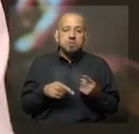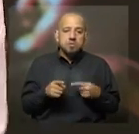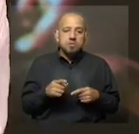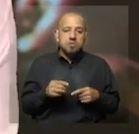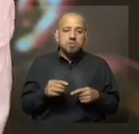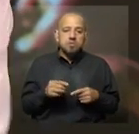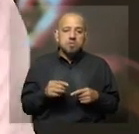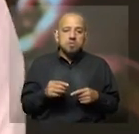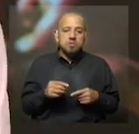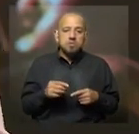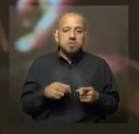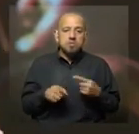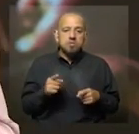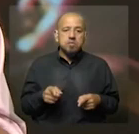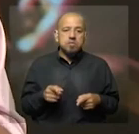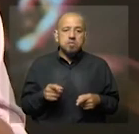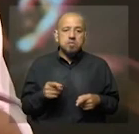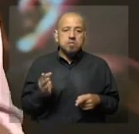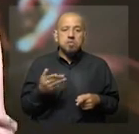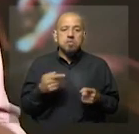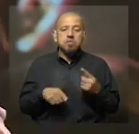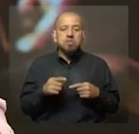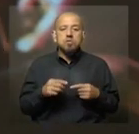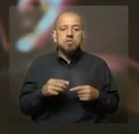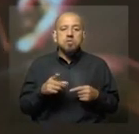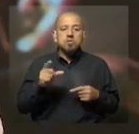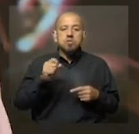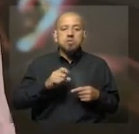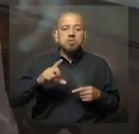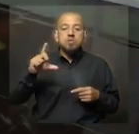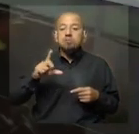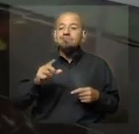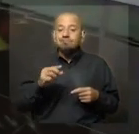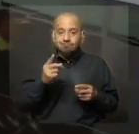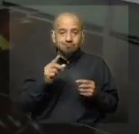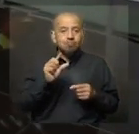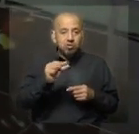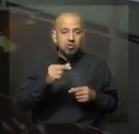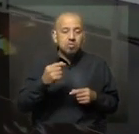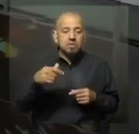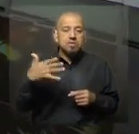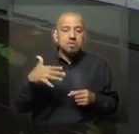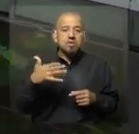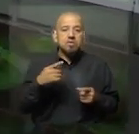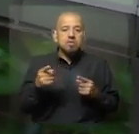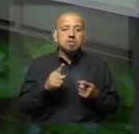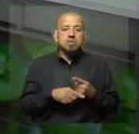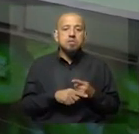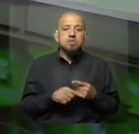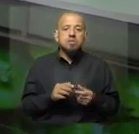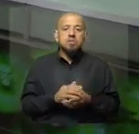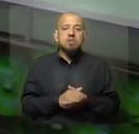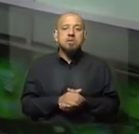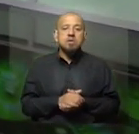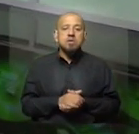que observáramos que estos productos estuvieran con valores un poco más altos de lo que nos acostumbramos a verlos en el último periodo, en el cual hubo gran abundancia.